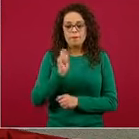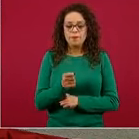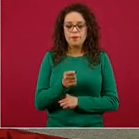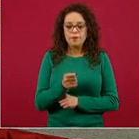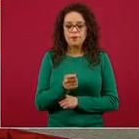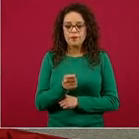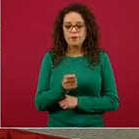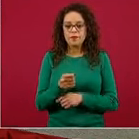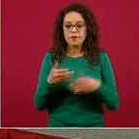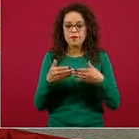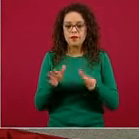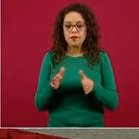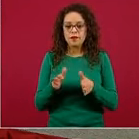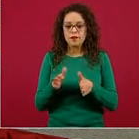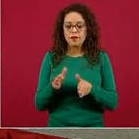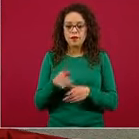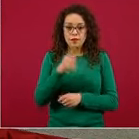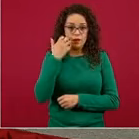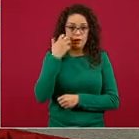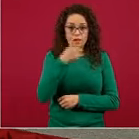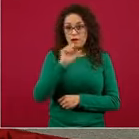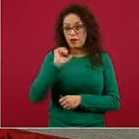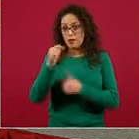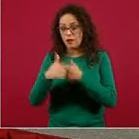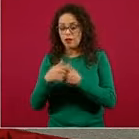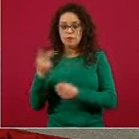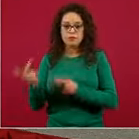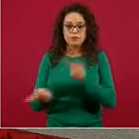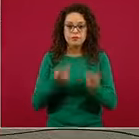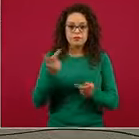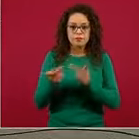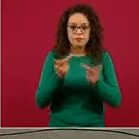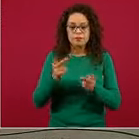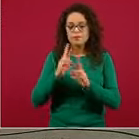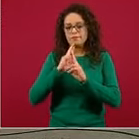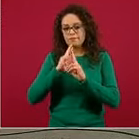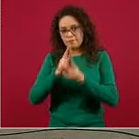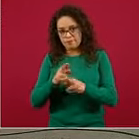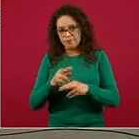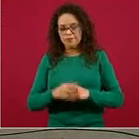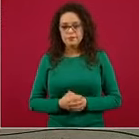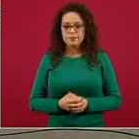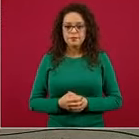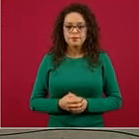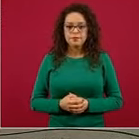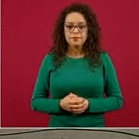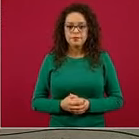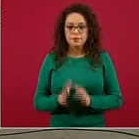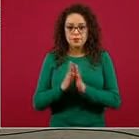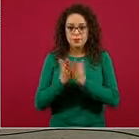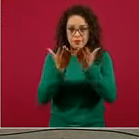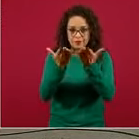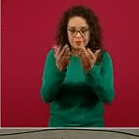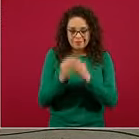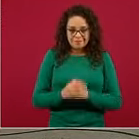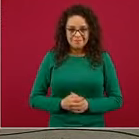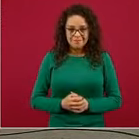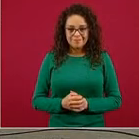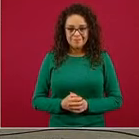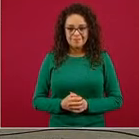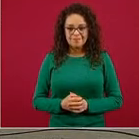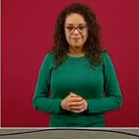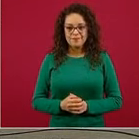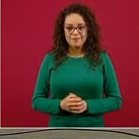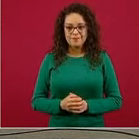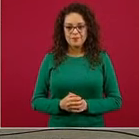para, si lo desean, hacer y responder algunas preguntas. Por favor, adelante.